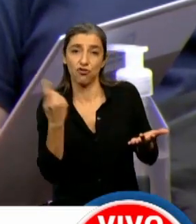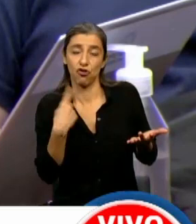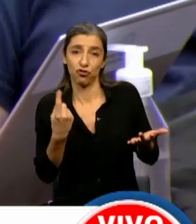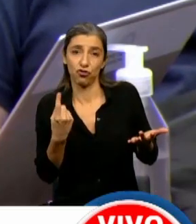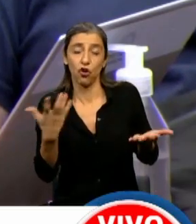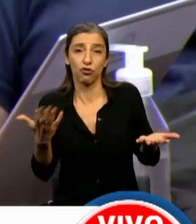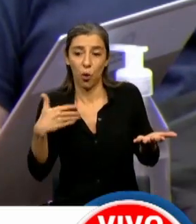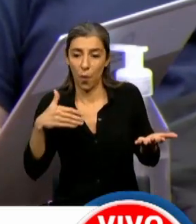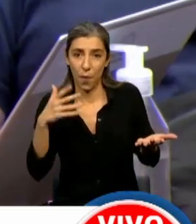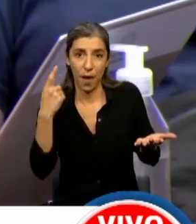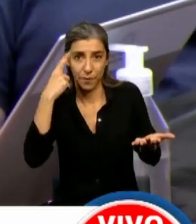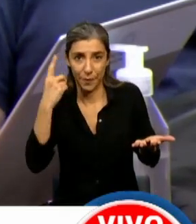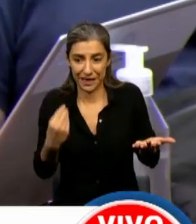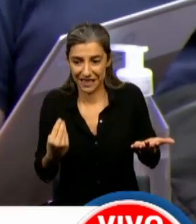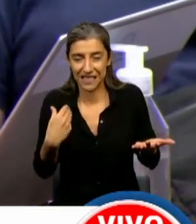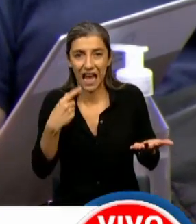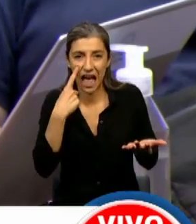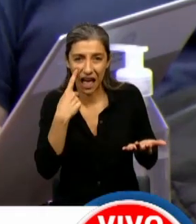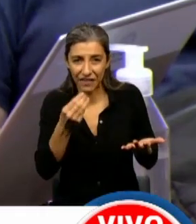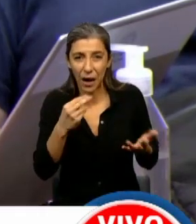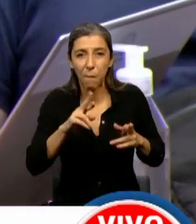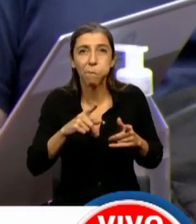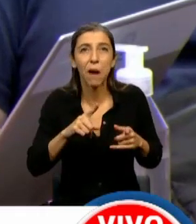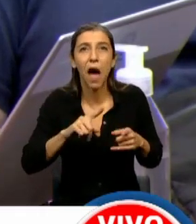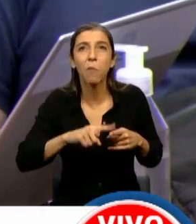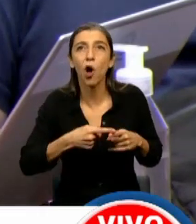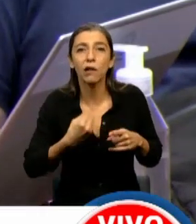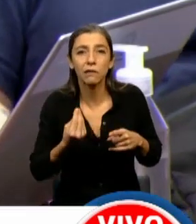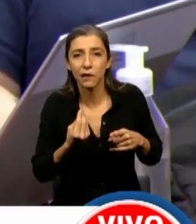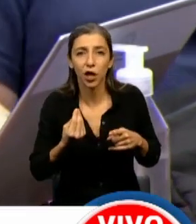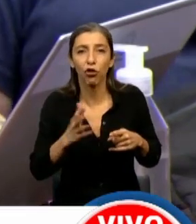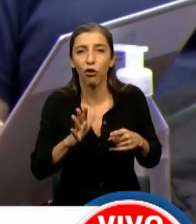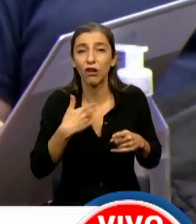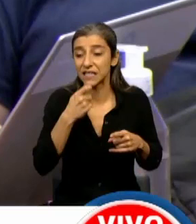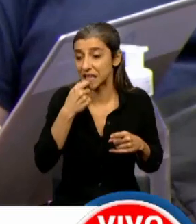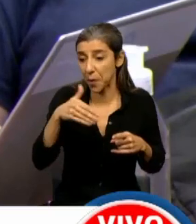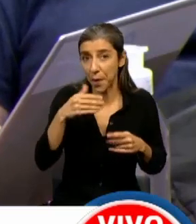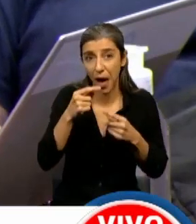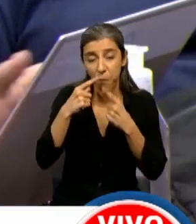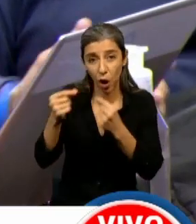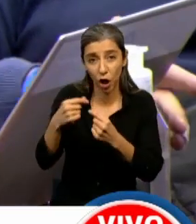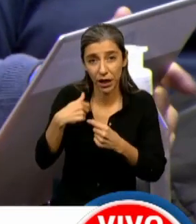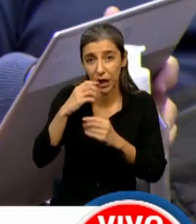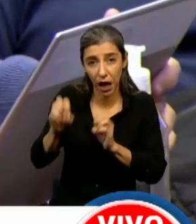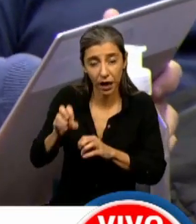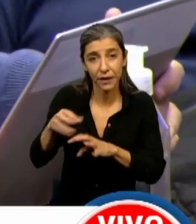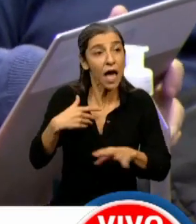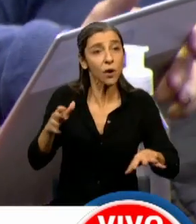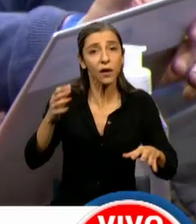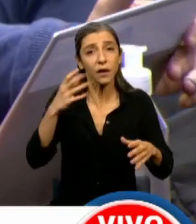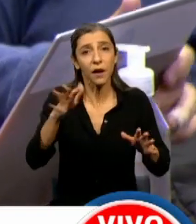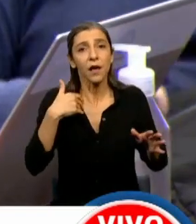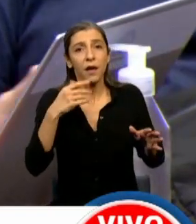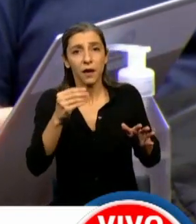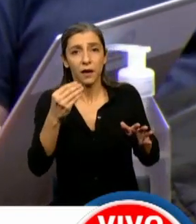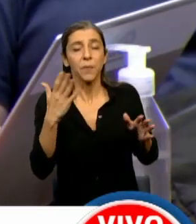determinadas políticas, sería importante aplicarlas primero, por lo menos en igual magnitud, en los lugares donde